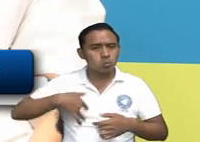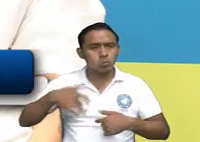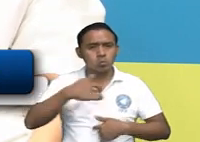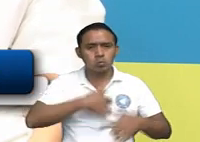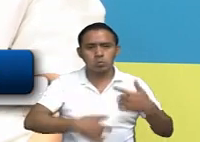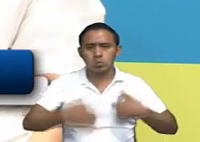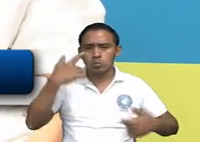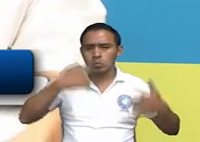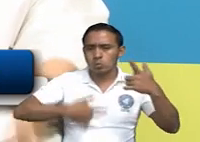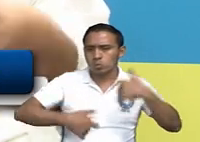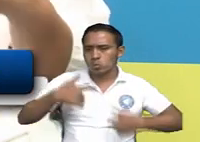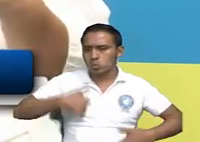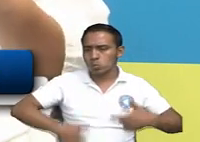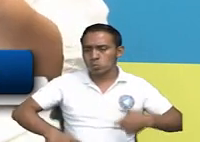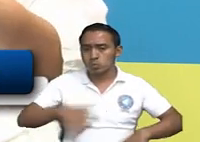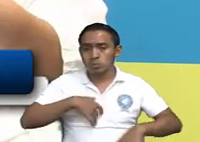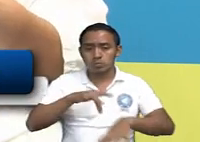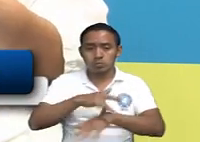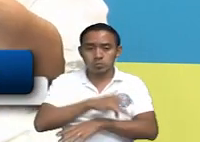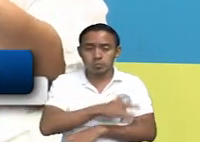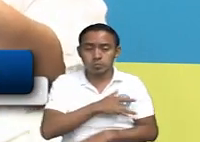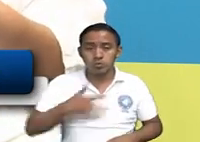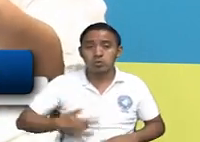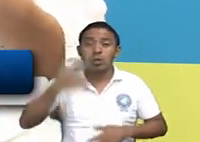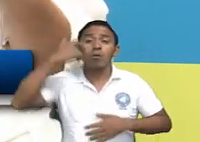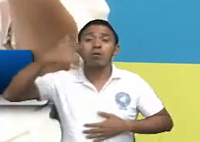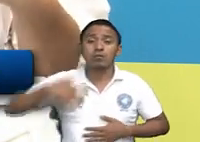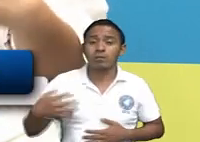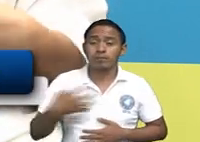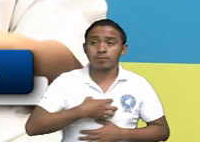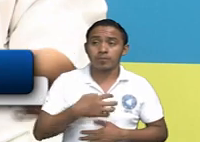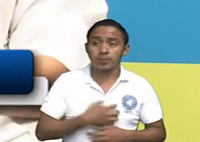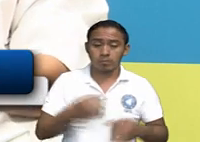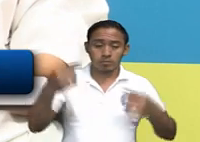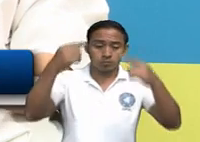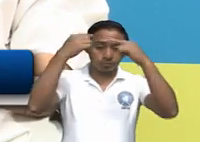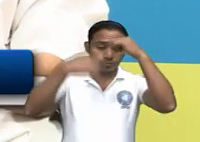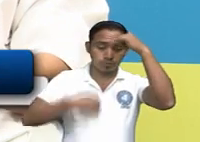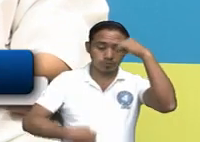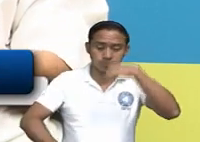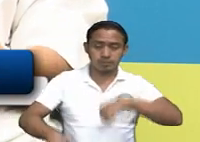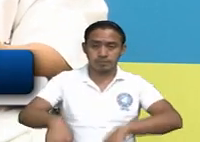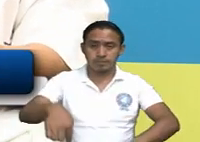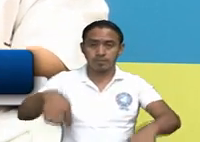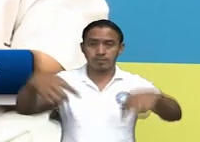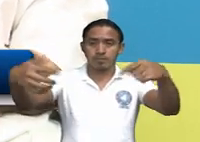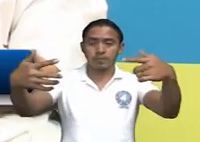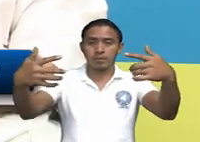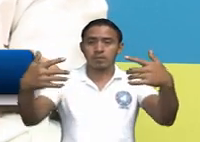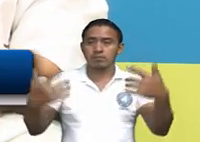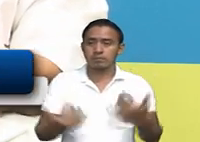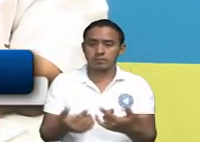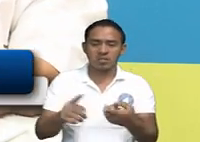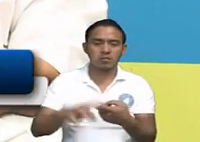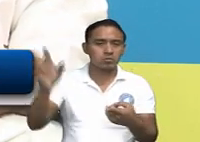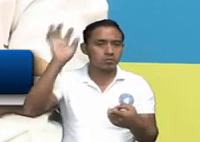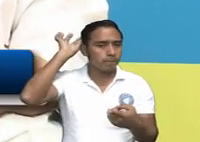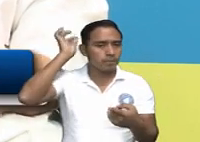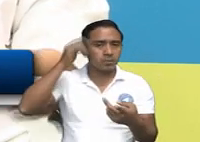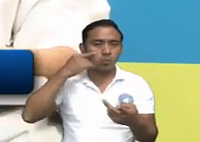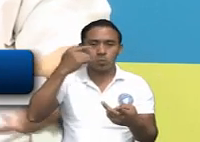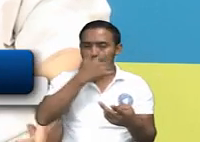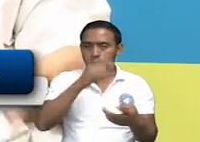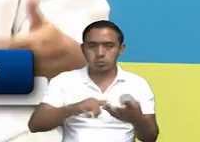sexualidad, que los niños sepan las partes de su cuerpo. ¿Dónde está mi pelo, los ojos,